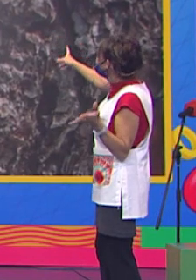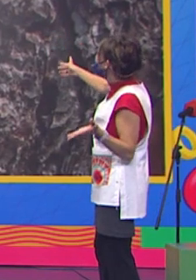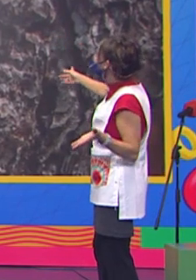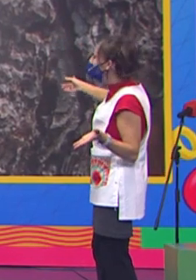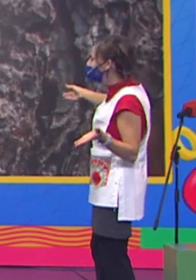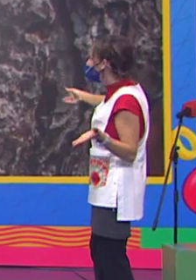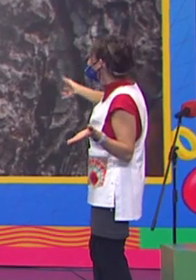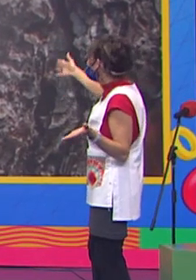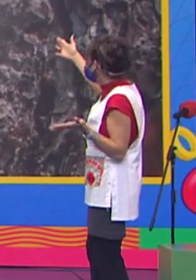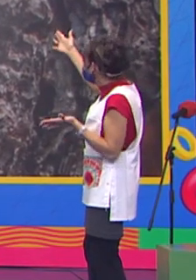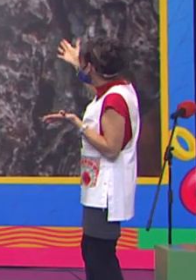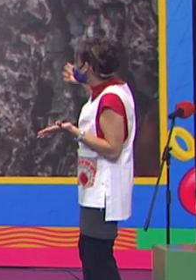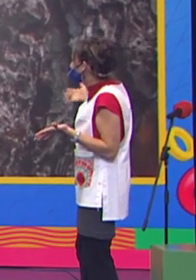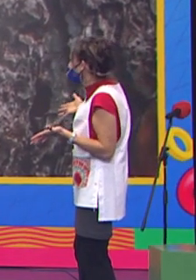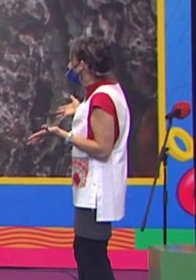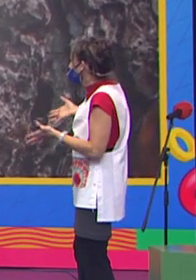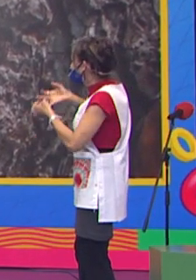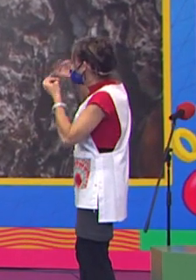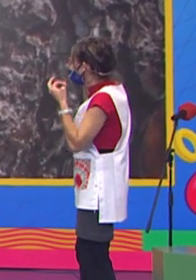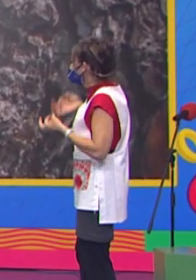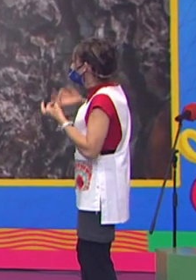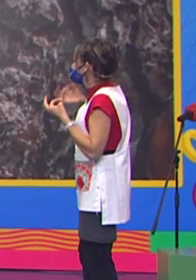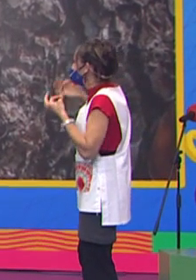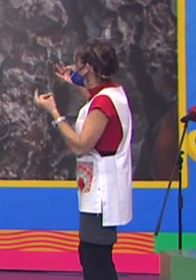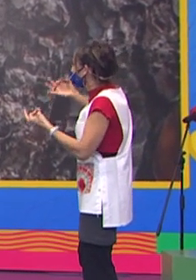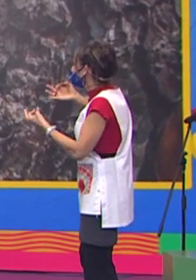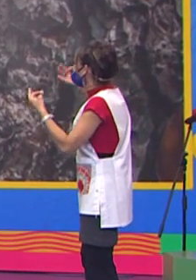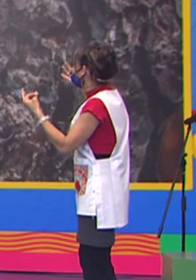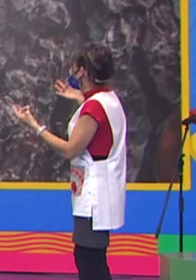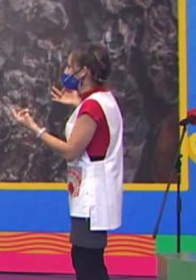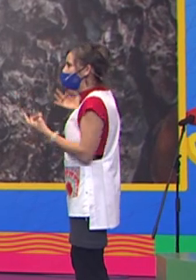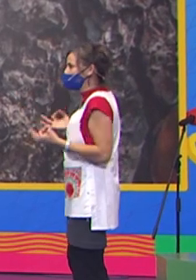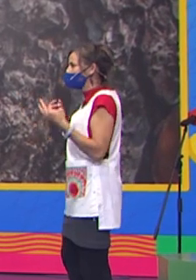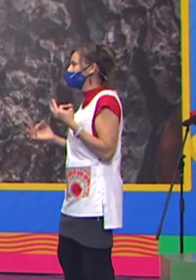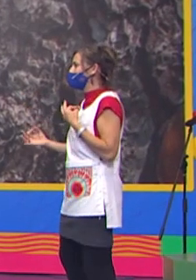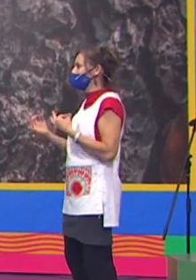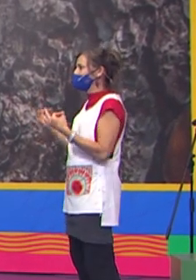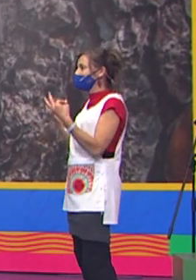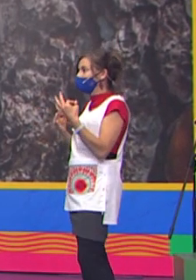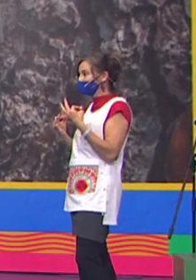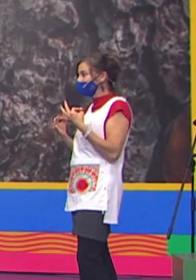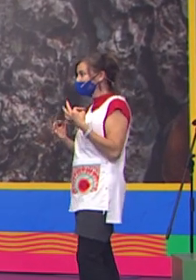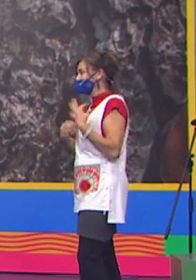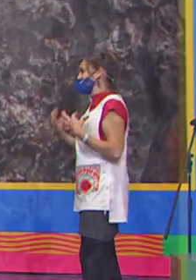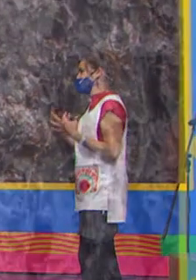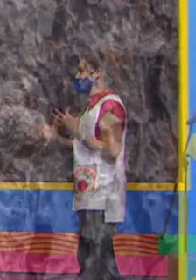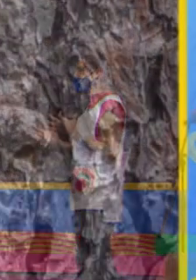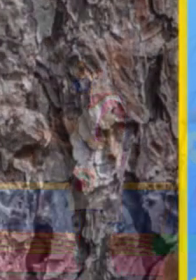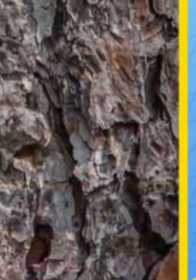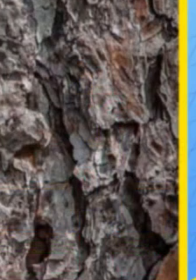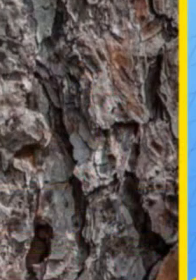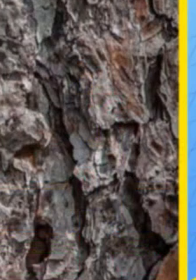ojo de repente. Sí, hay un búho que está ahí. Miren lo parecido que es el plumaje al árbol, justamente para no ser visto por